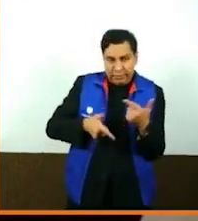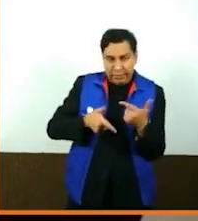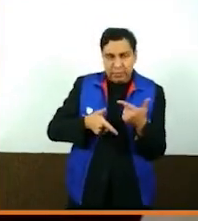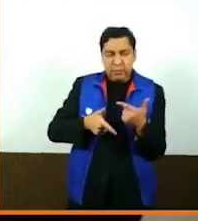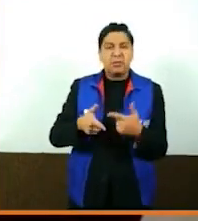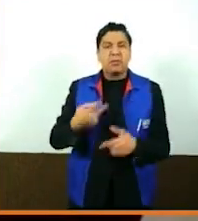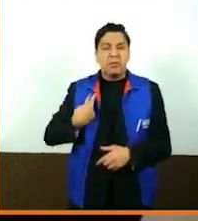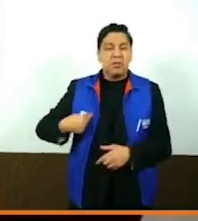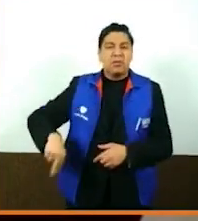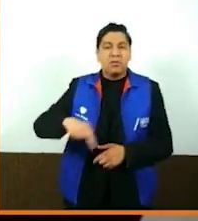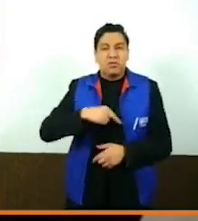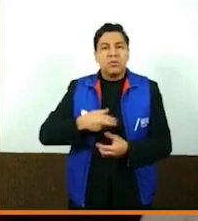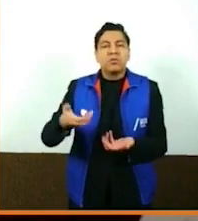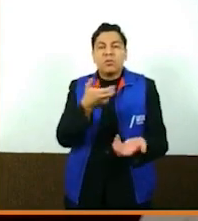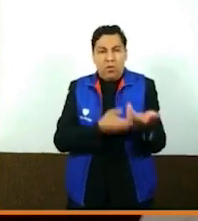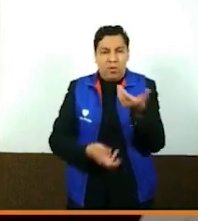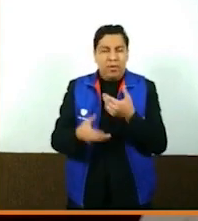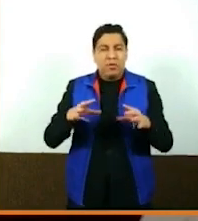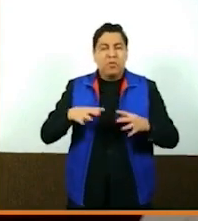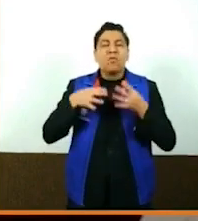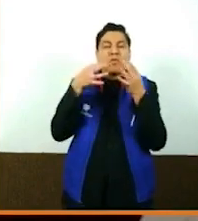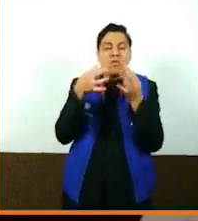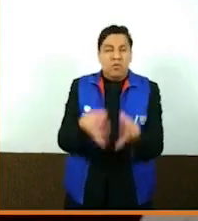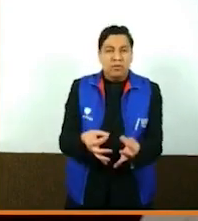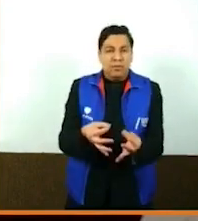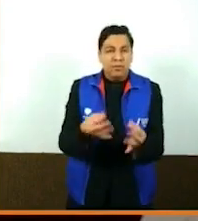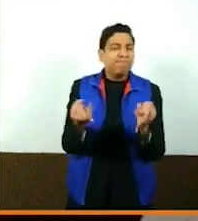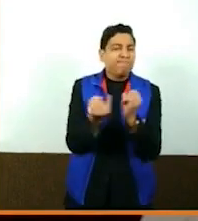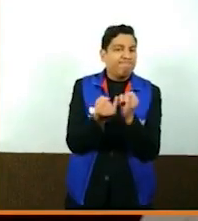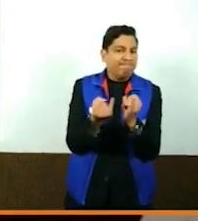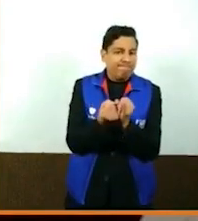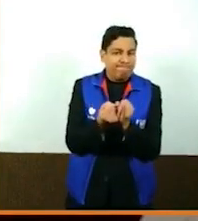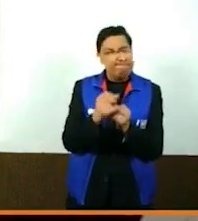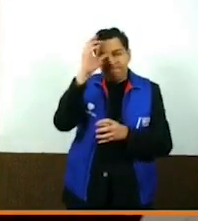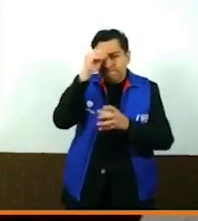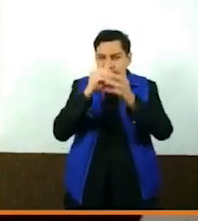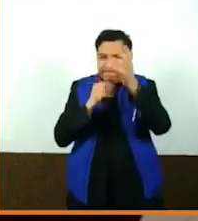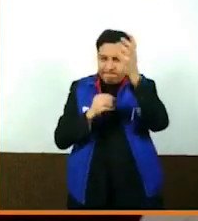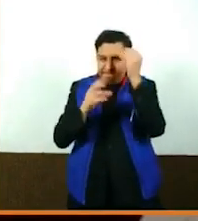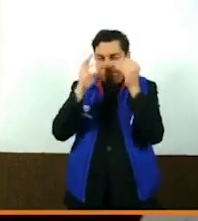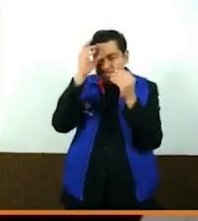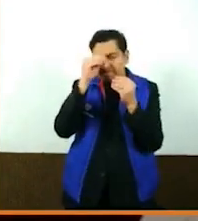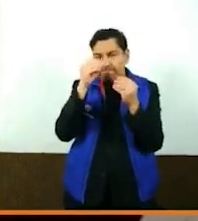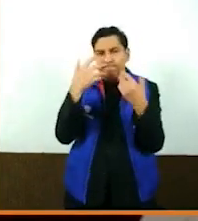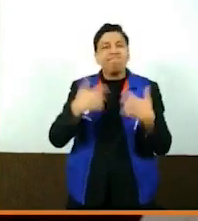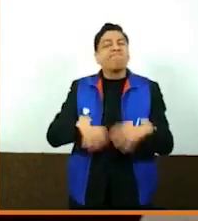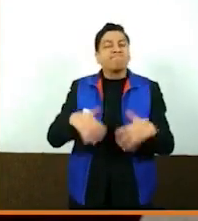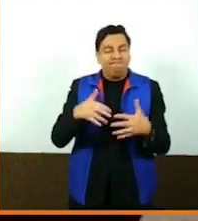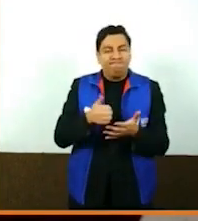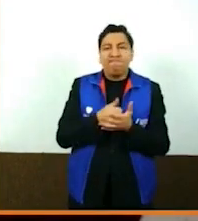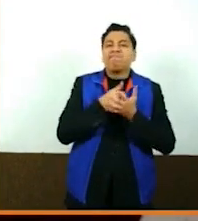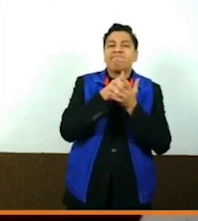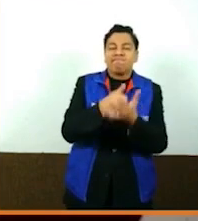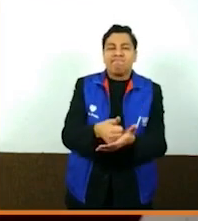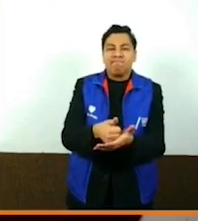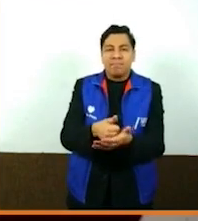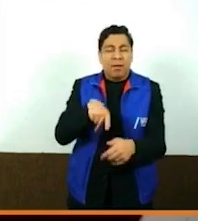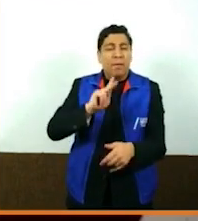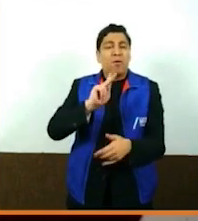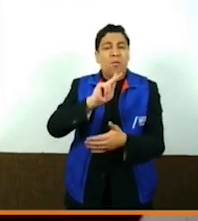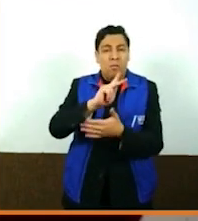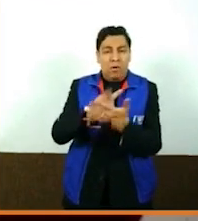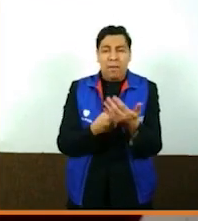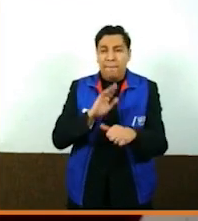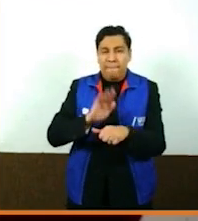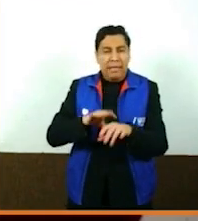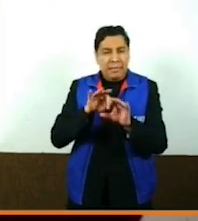lo compartimos con una fundación. Y ha sido un gran aprendizaje en esta parte, pero nuestros programas más